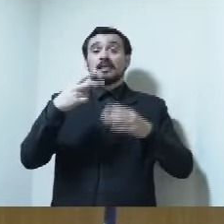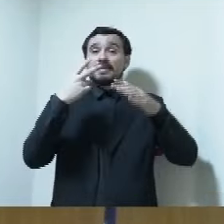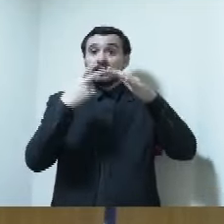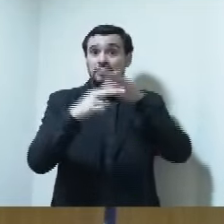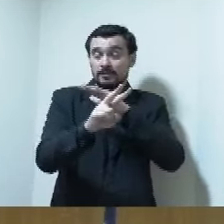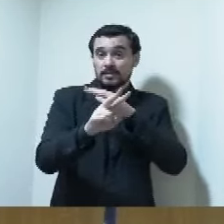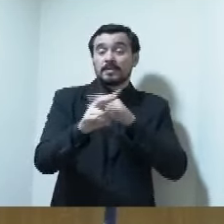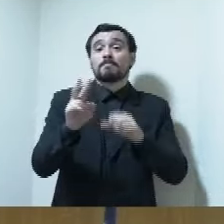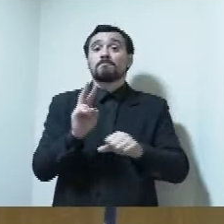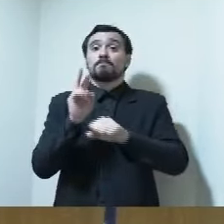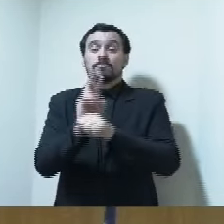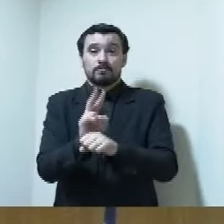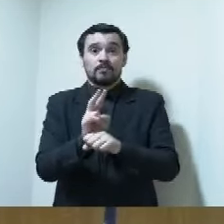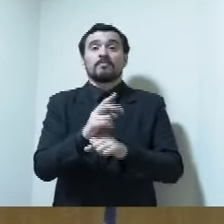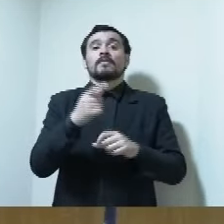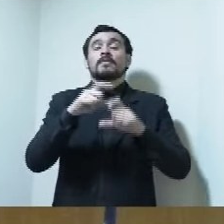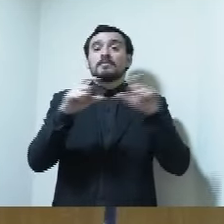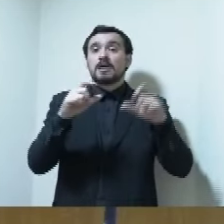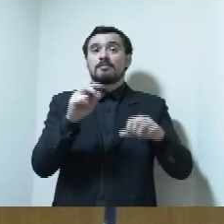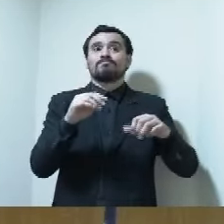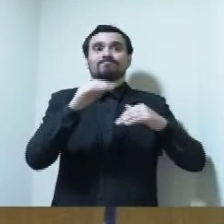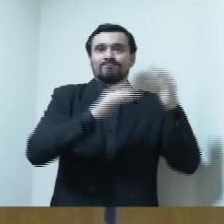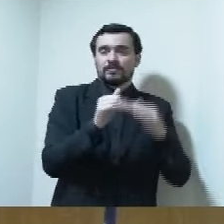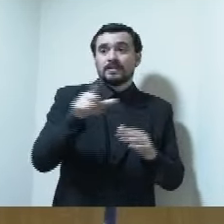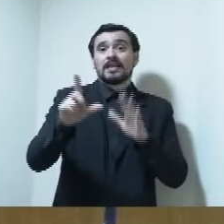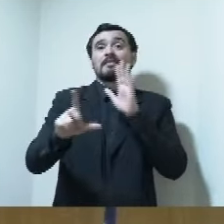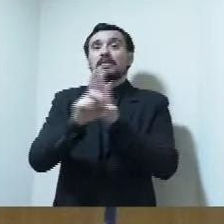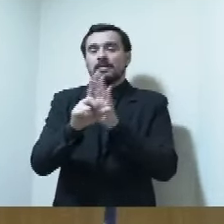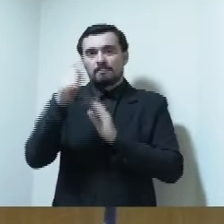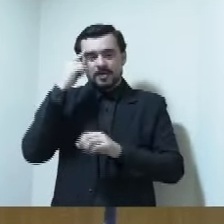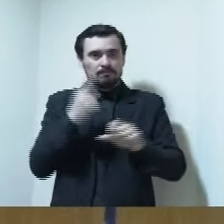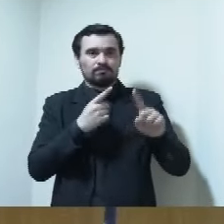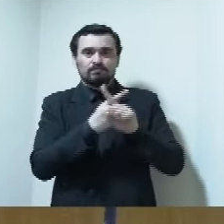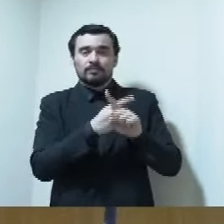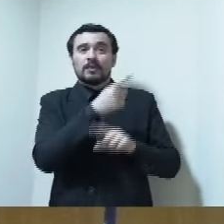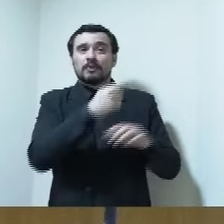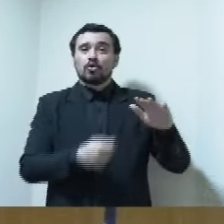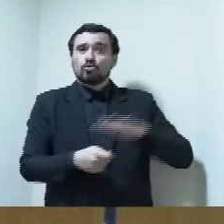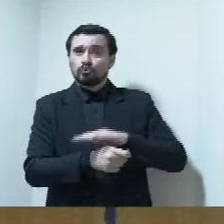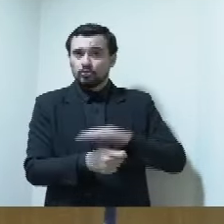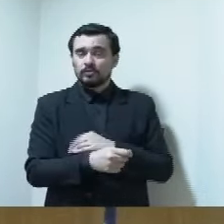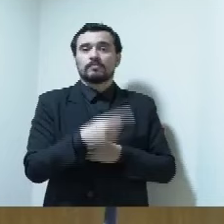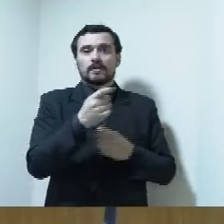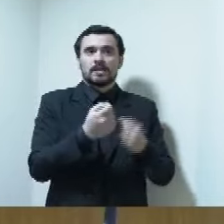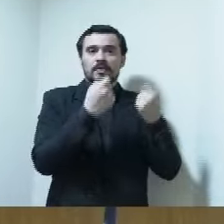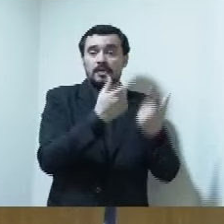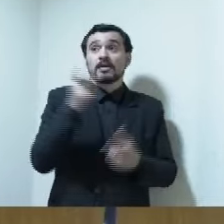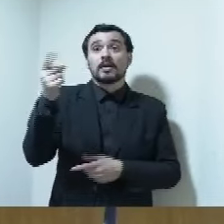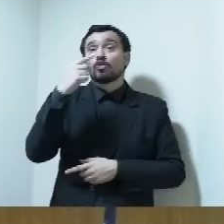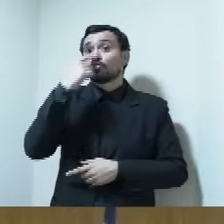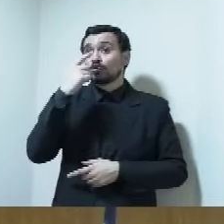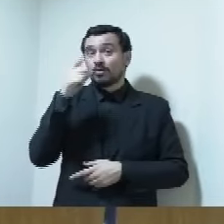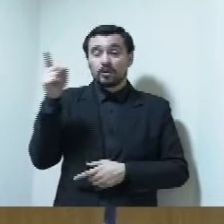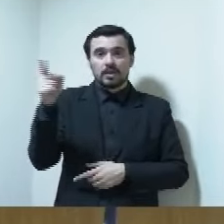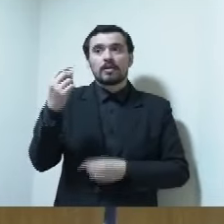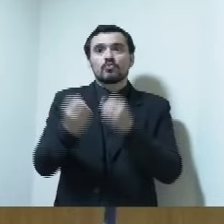y Prevención de la Corrupción. Esta ley será crucial en la lucha contra la corrupción, otorgando a la Contraloría de